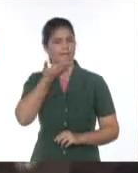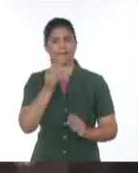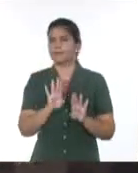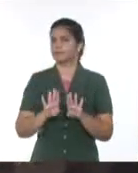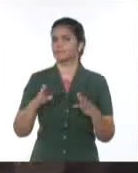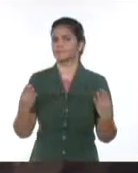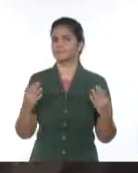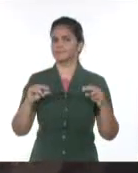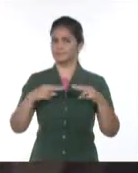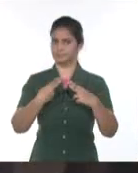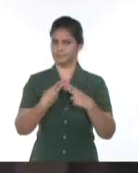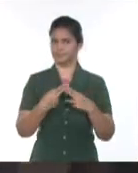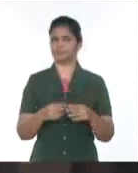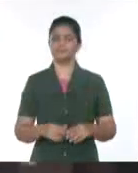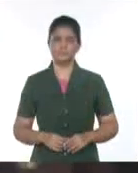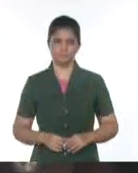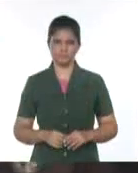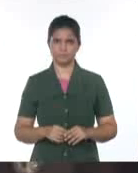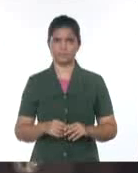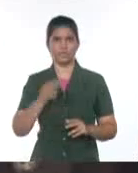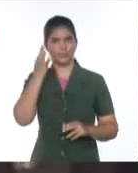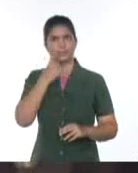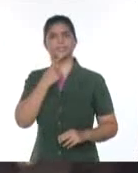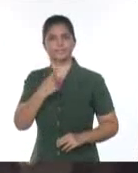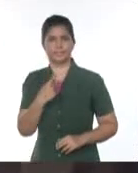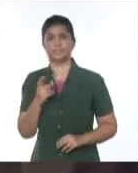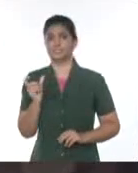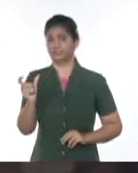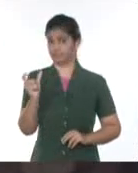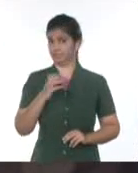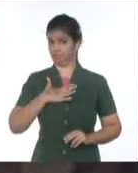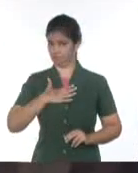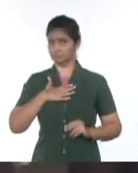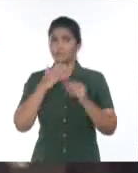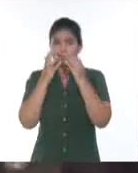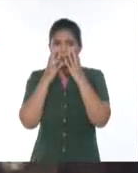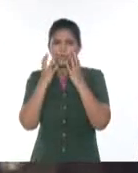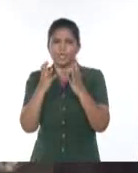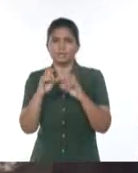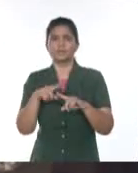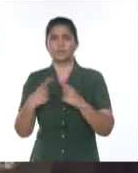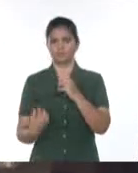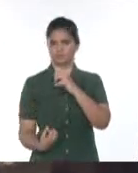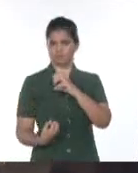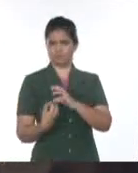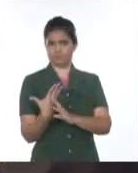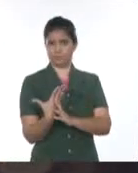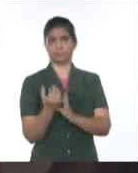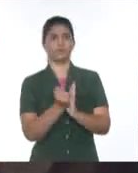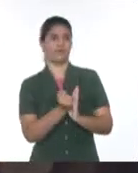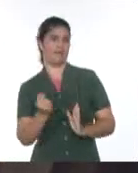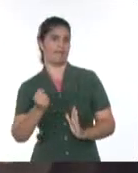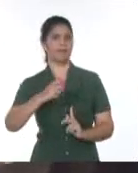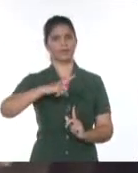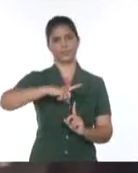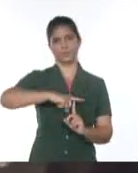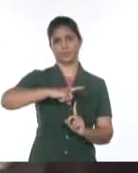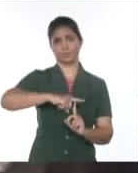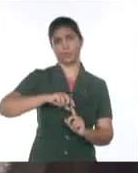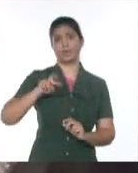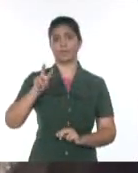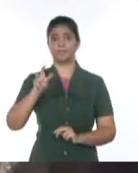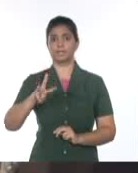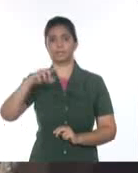de gran significación histórica, pues la iniciamos haciendo honor al 23 de septiembre